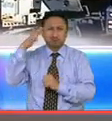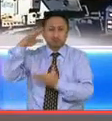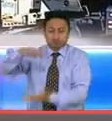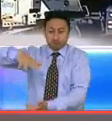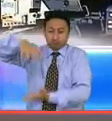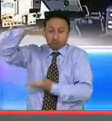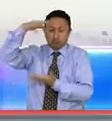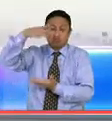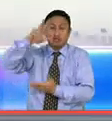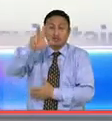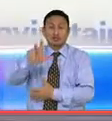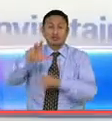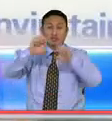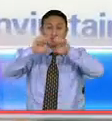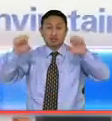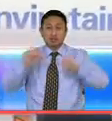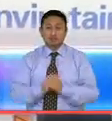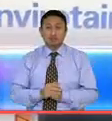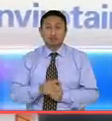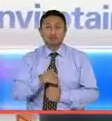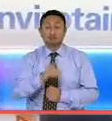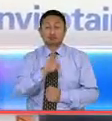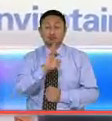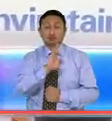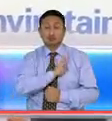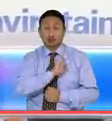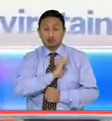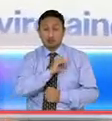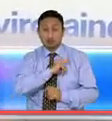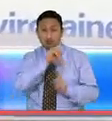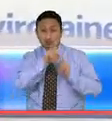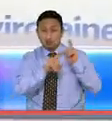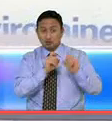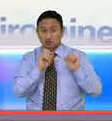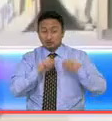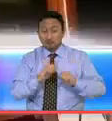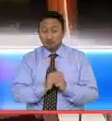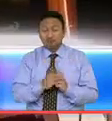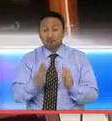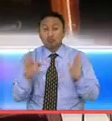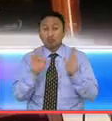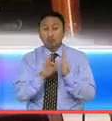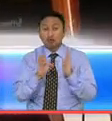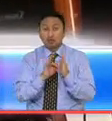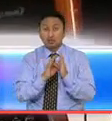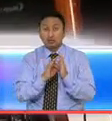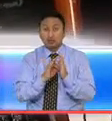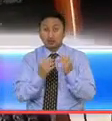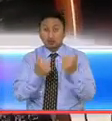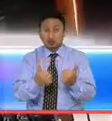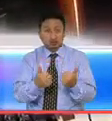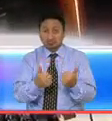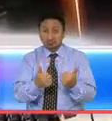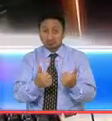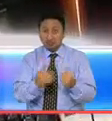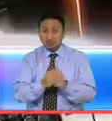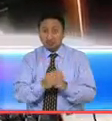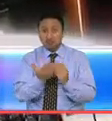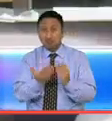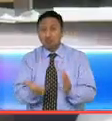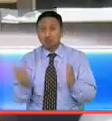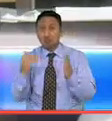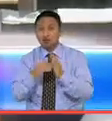de 3 farmacéuticas. Los expertos consultados aseguran que si las redes sociales no tienen el resultado esperado, hay que volver